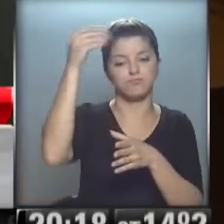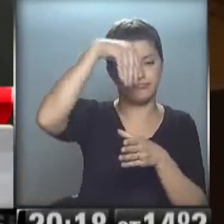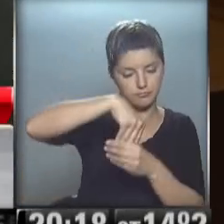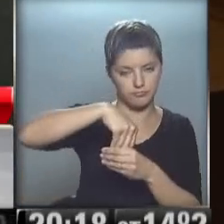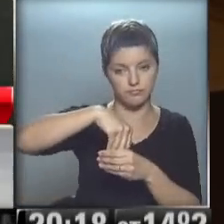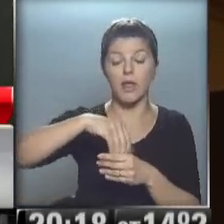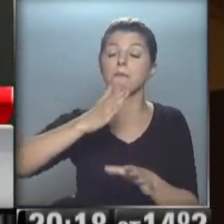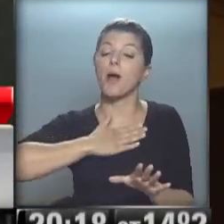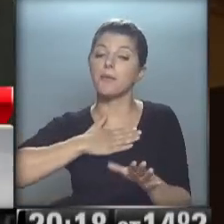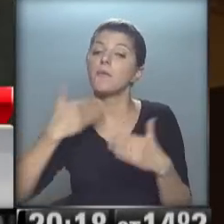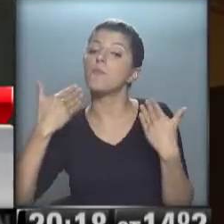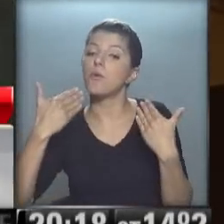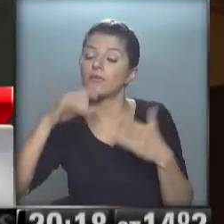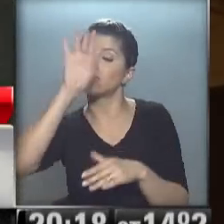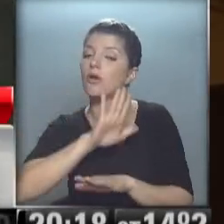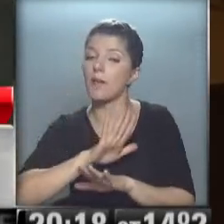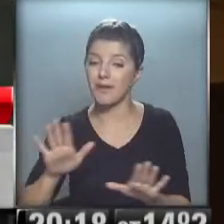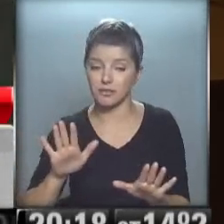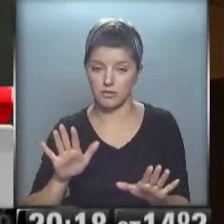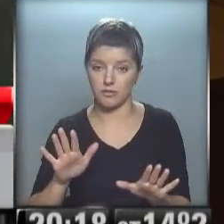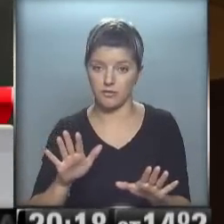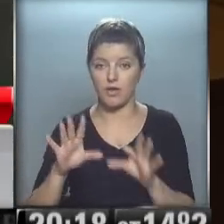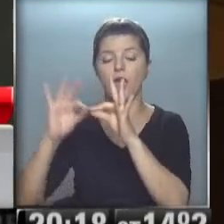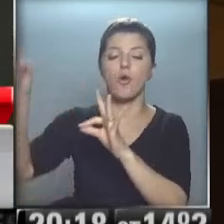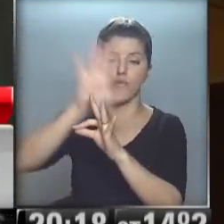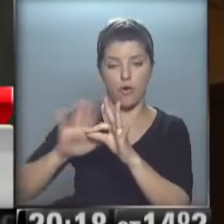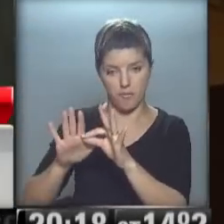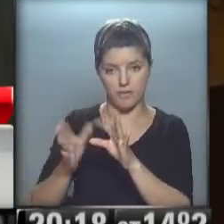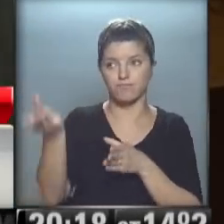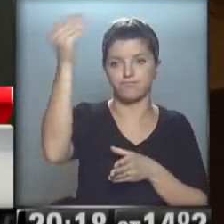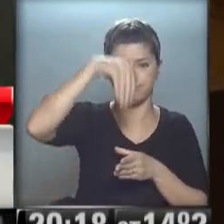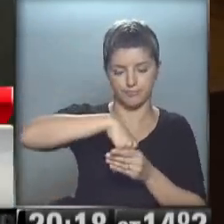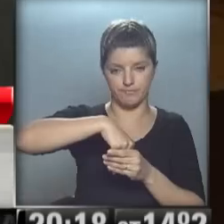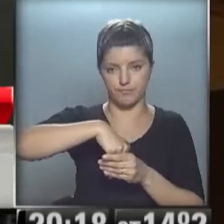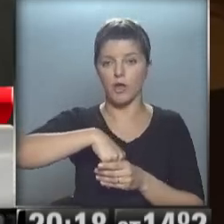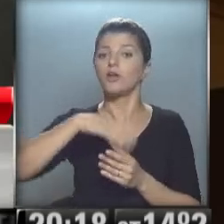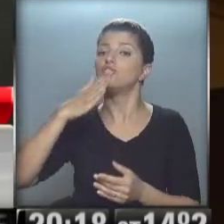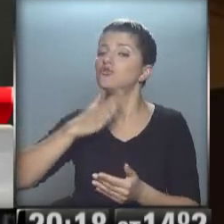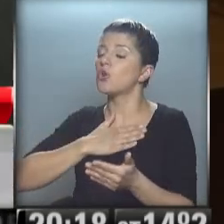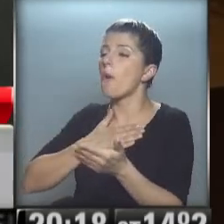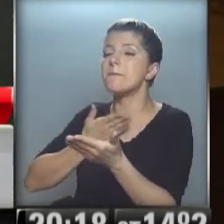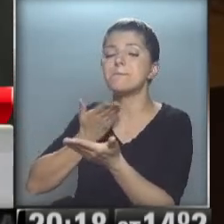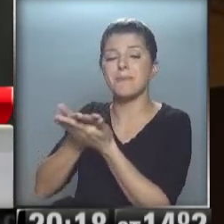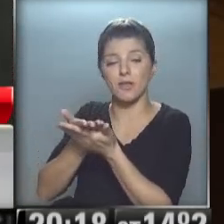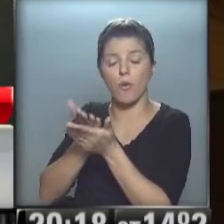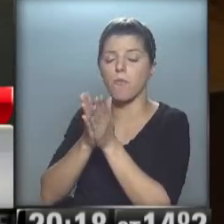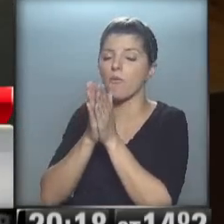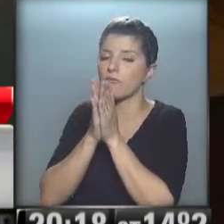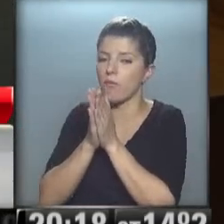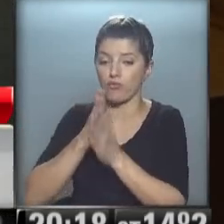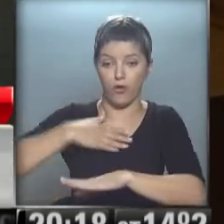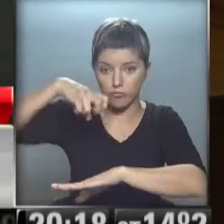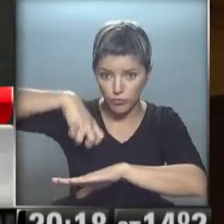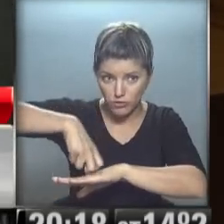de ver, solamente tropas europeas. Y yo pido, ruego, me pongo de